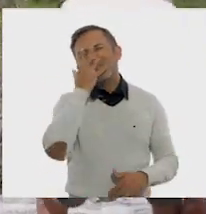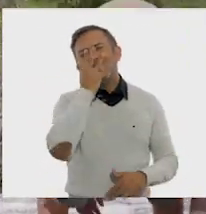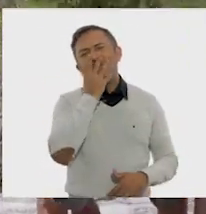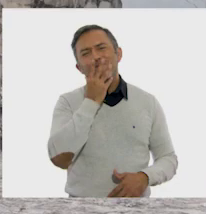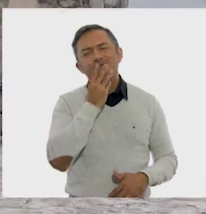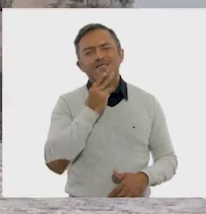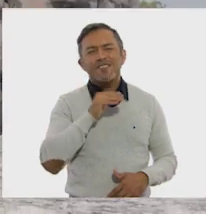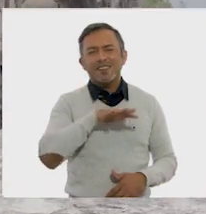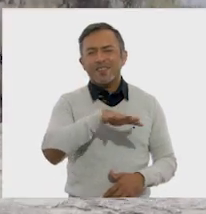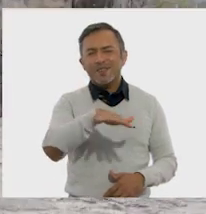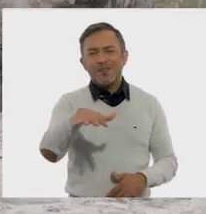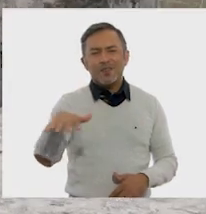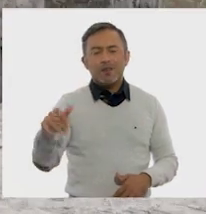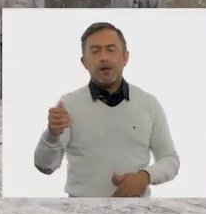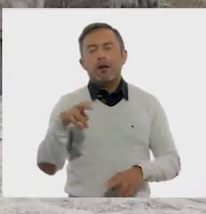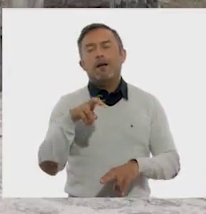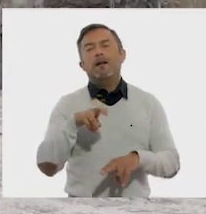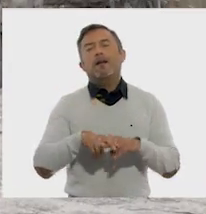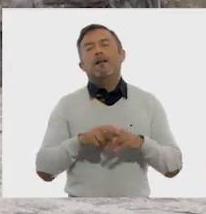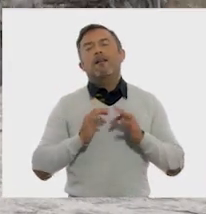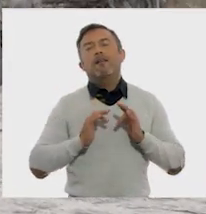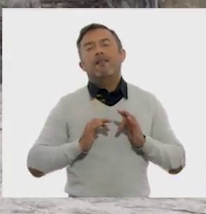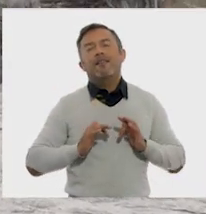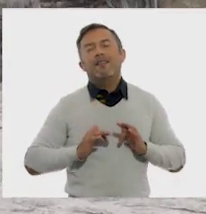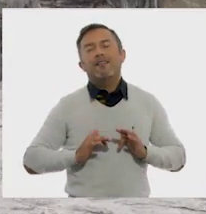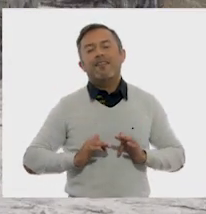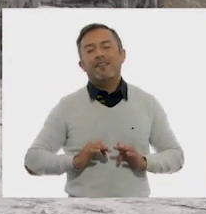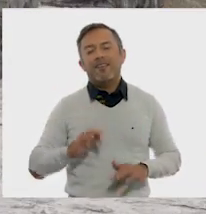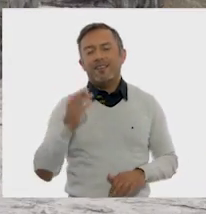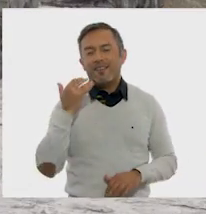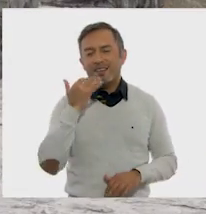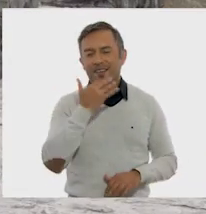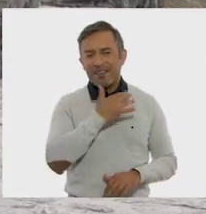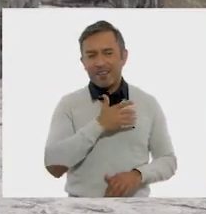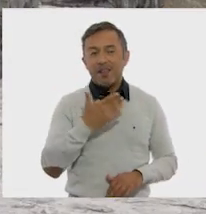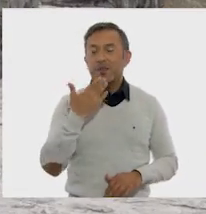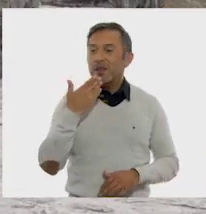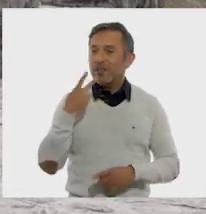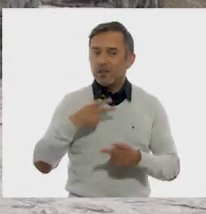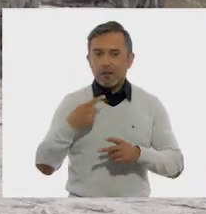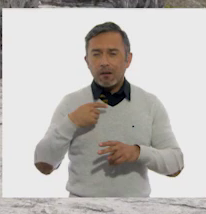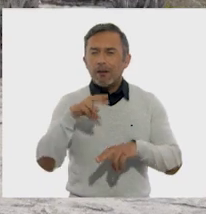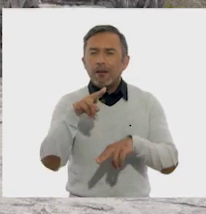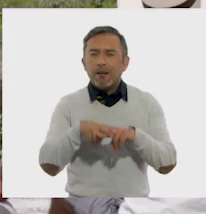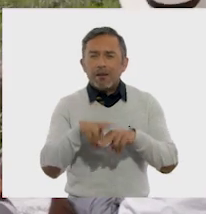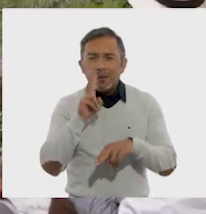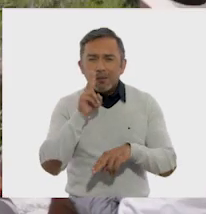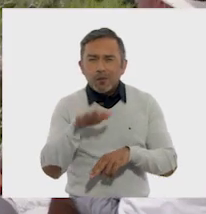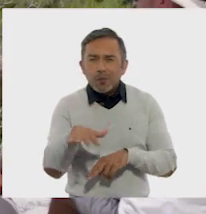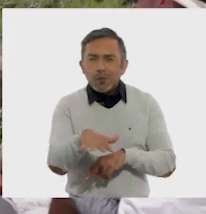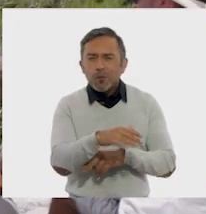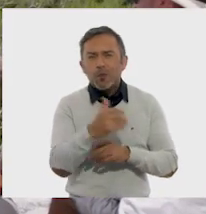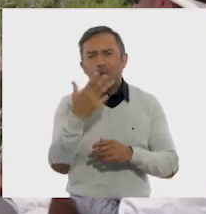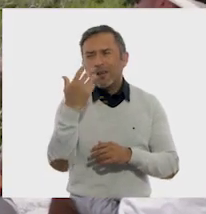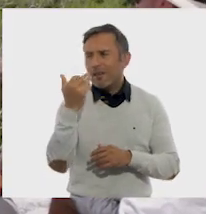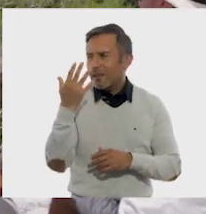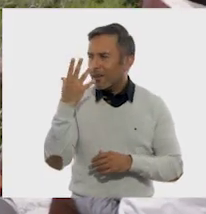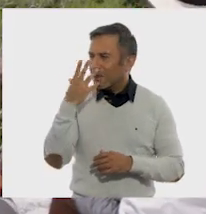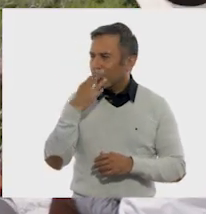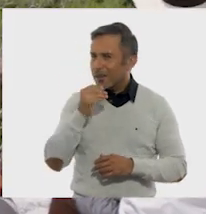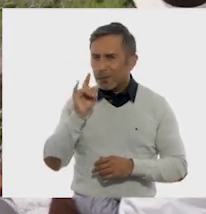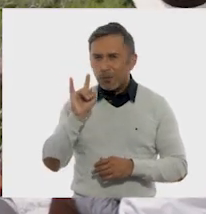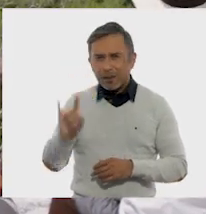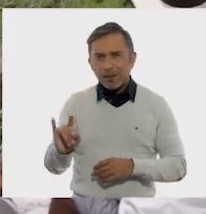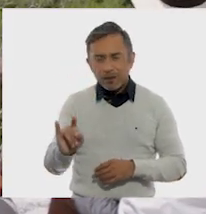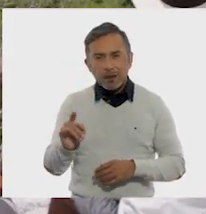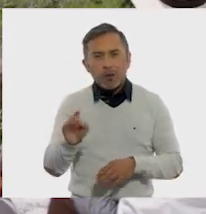pues, la sala de mi casa, los invito. Bienvenidos. Ay, ¿qué es esto? ¿Qué vista, Will? Es como si estuviera